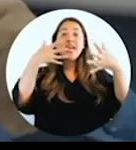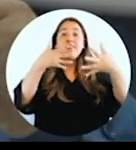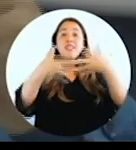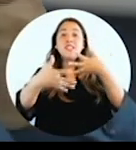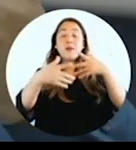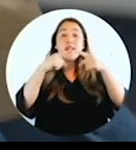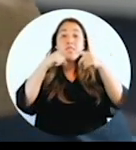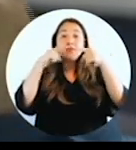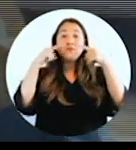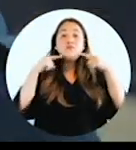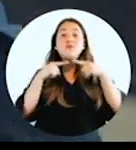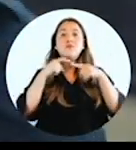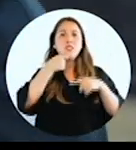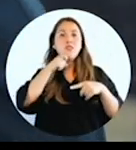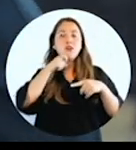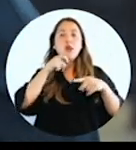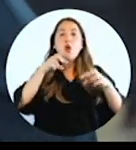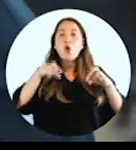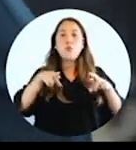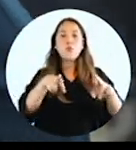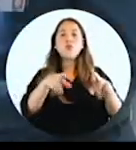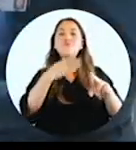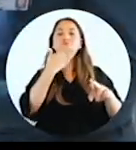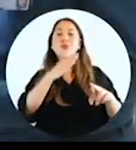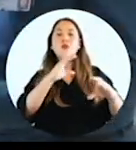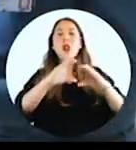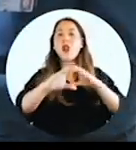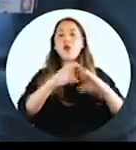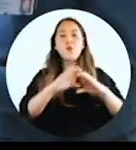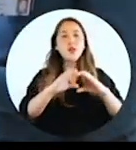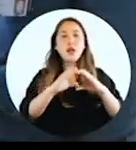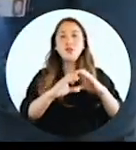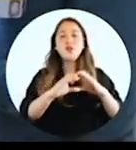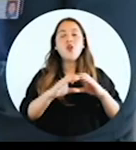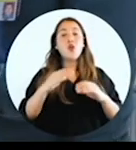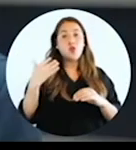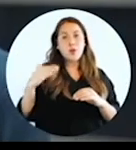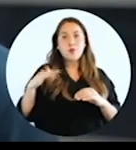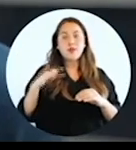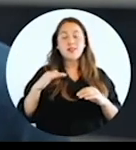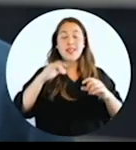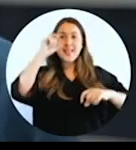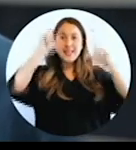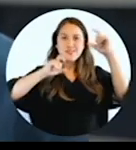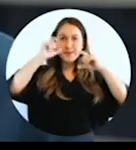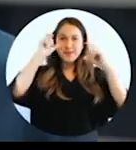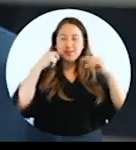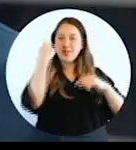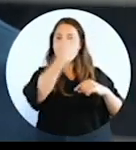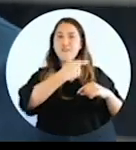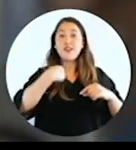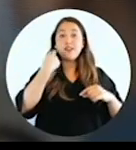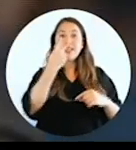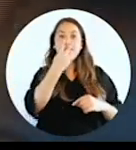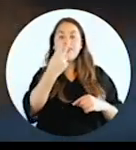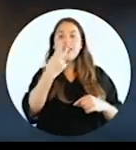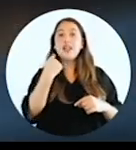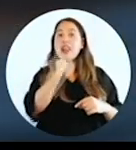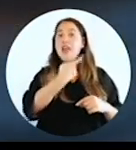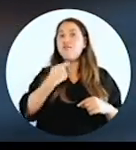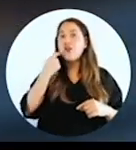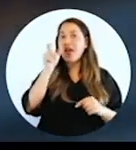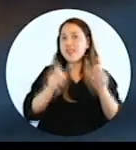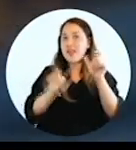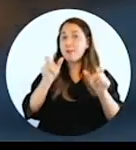La mascarilla transparente significa una oportunidad de mejorar la comunicación. Lo importante es la expresión facial